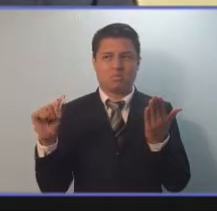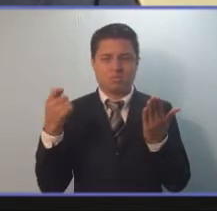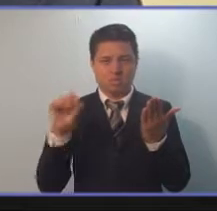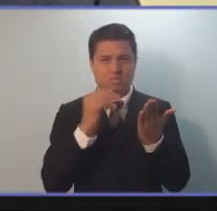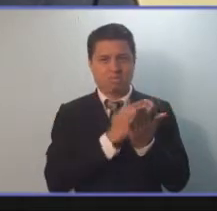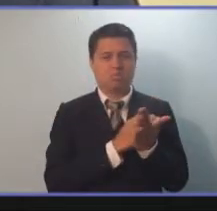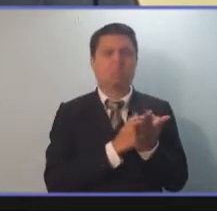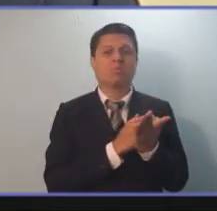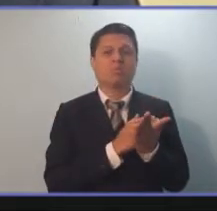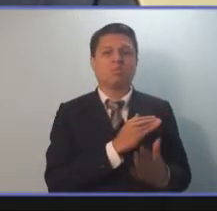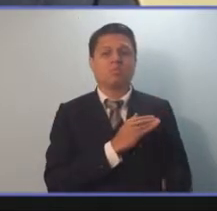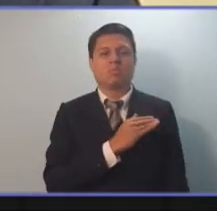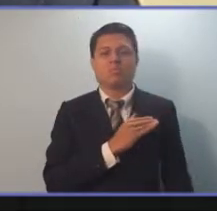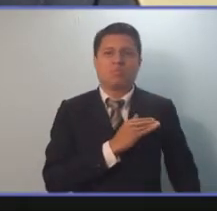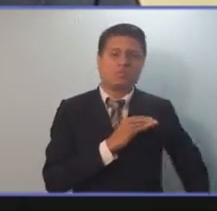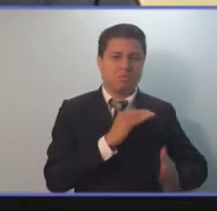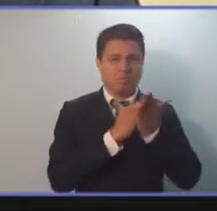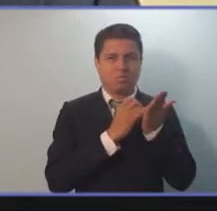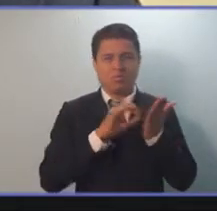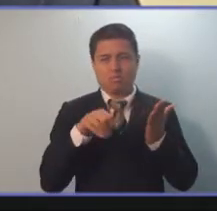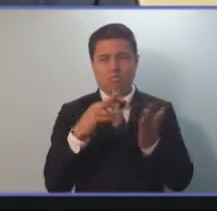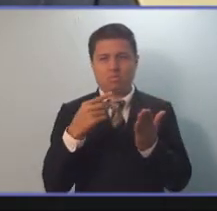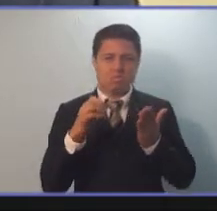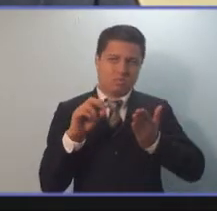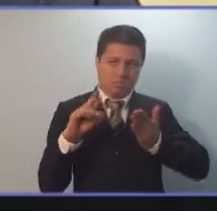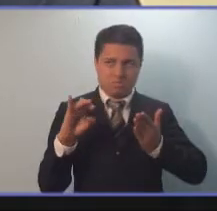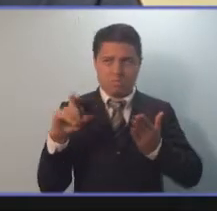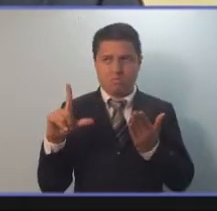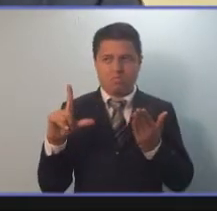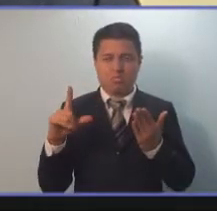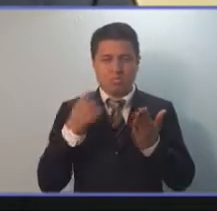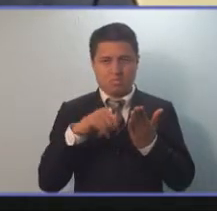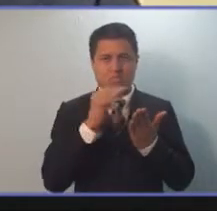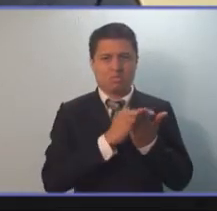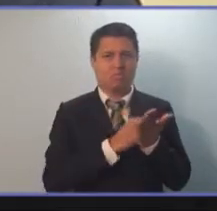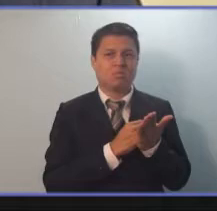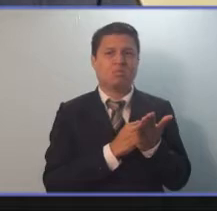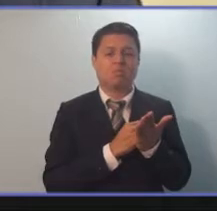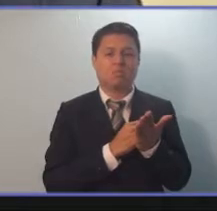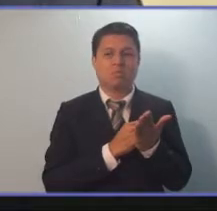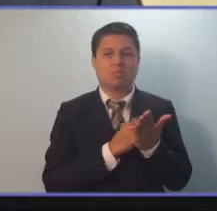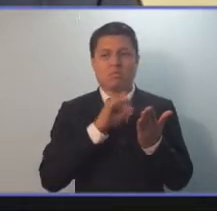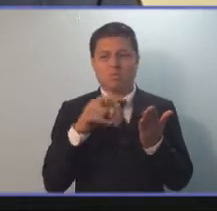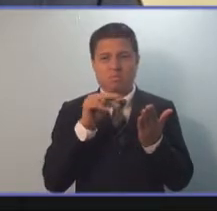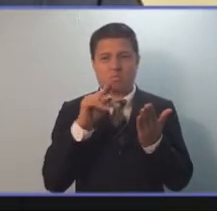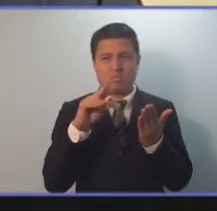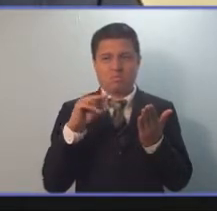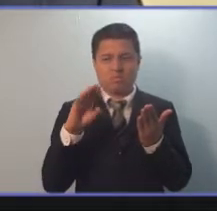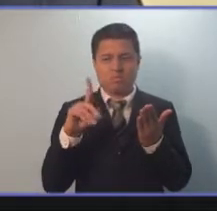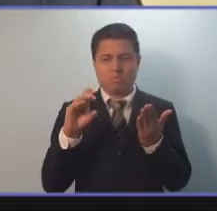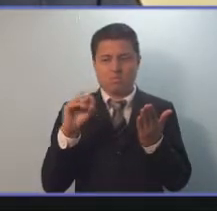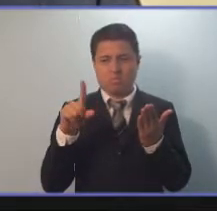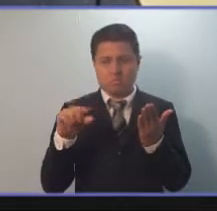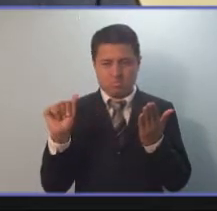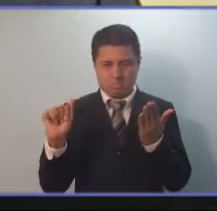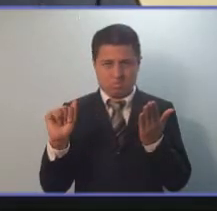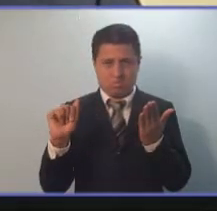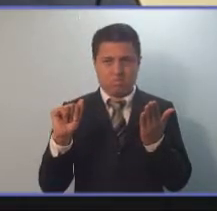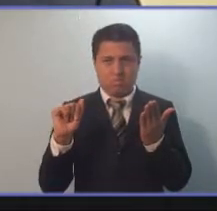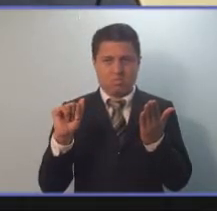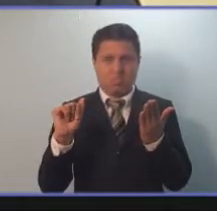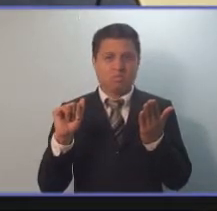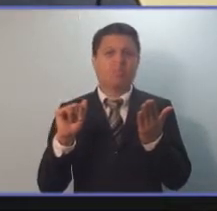presente. Jorge Uriel Mazariego Mazariego, presente. Juan Carlos Mendoza Portillo,